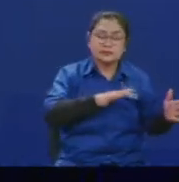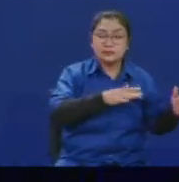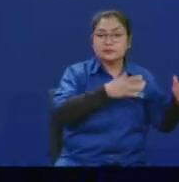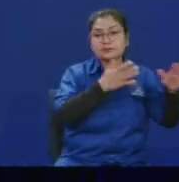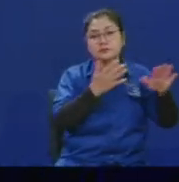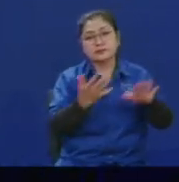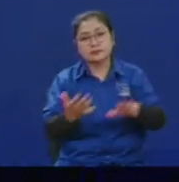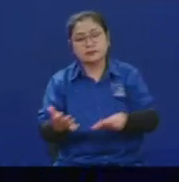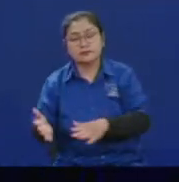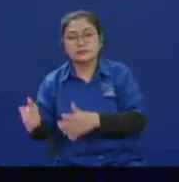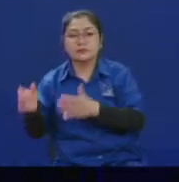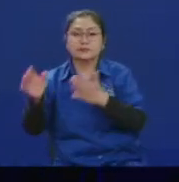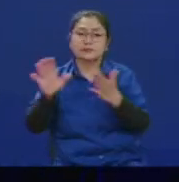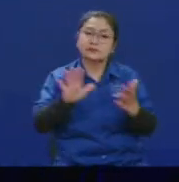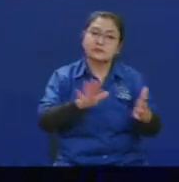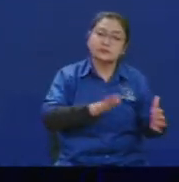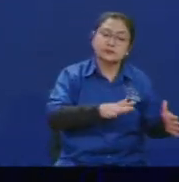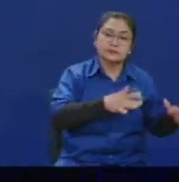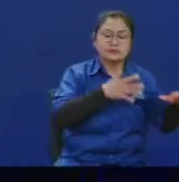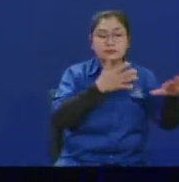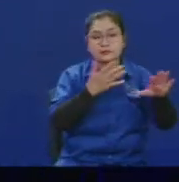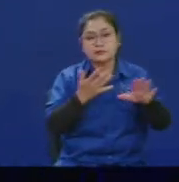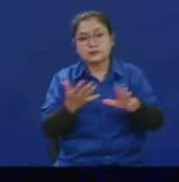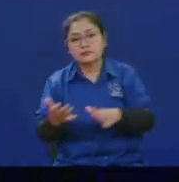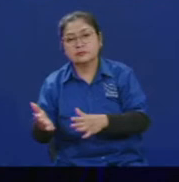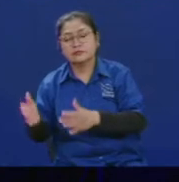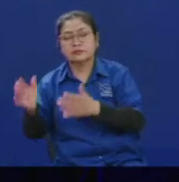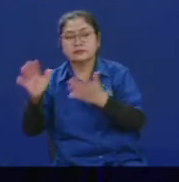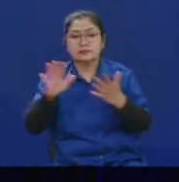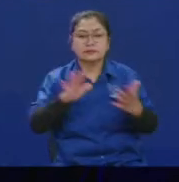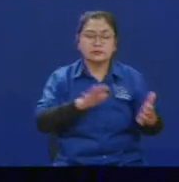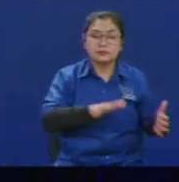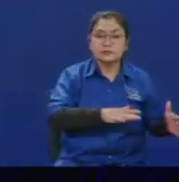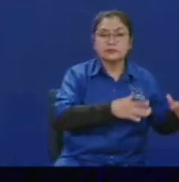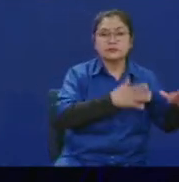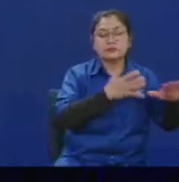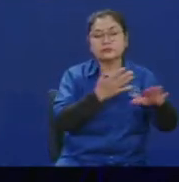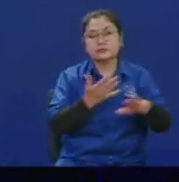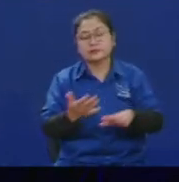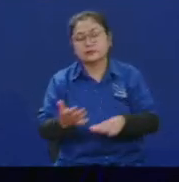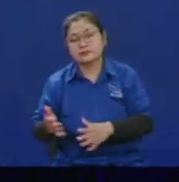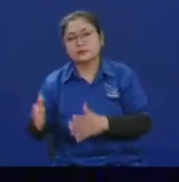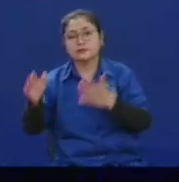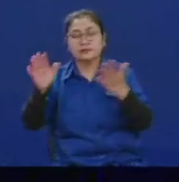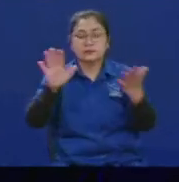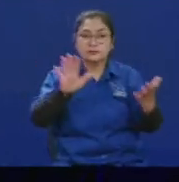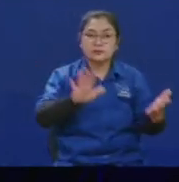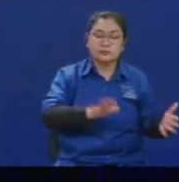Thank you.